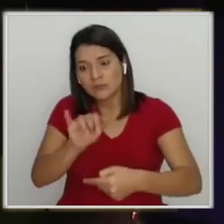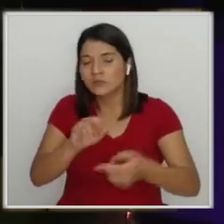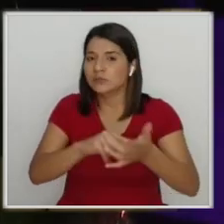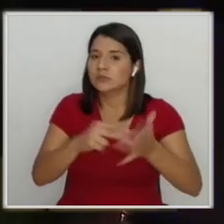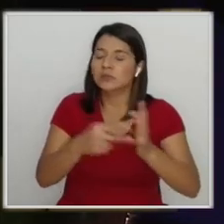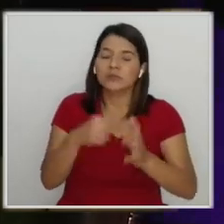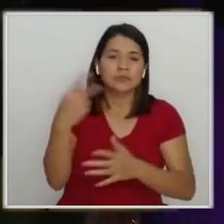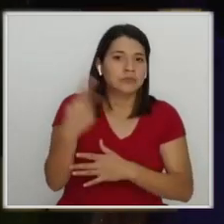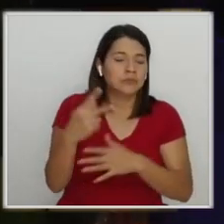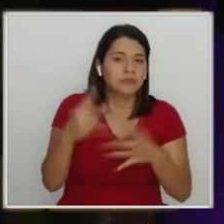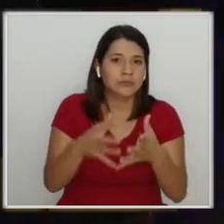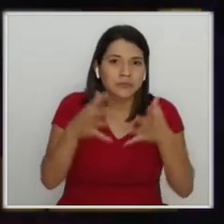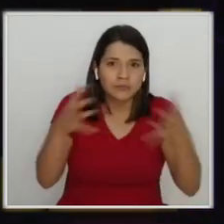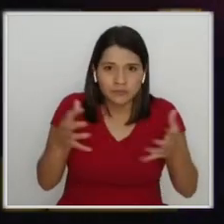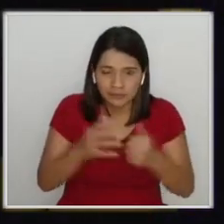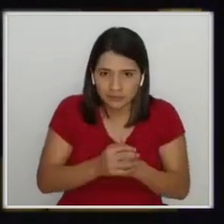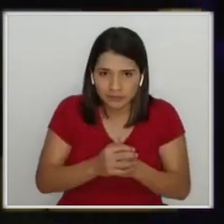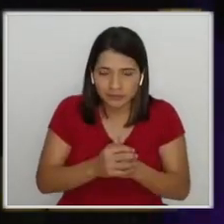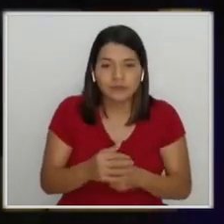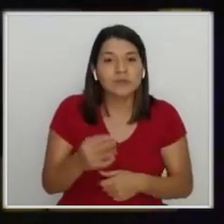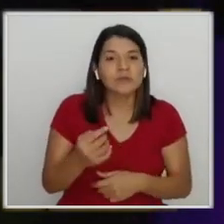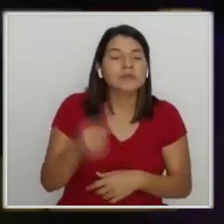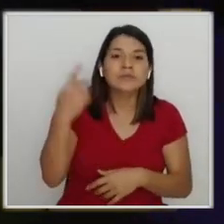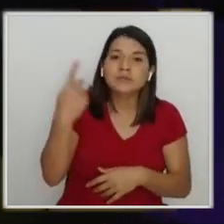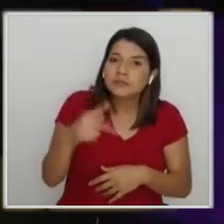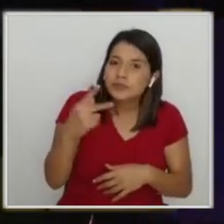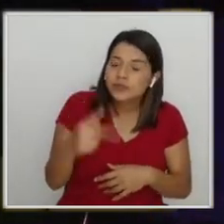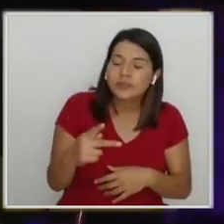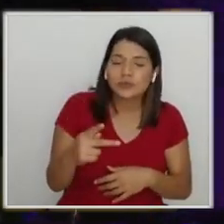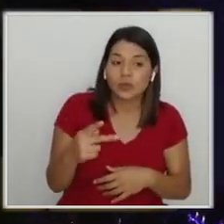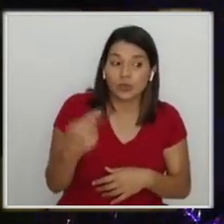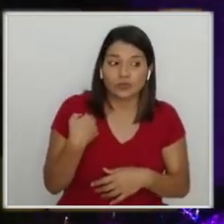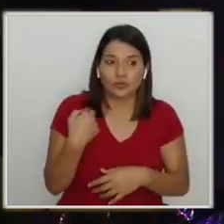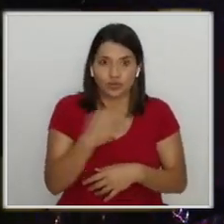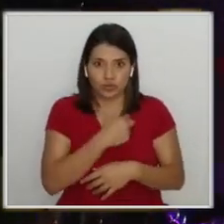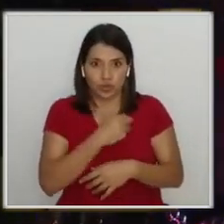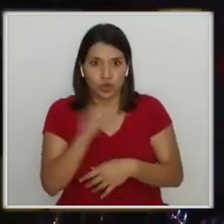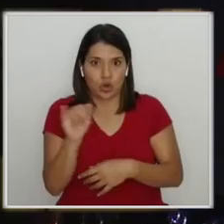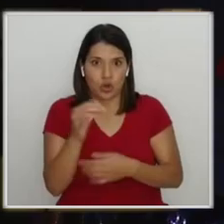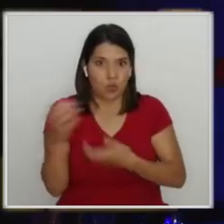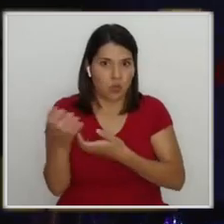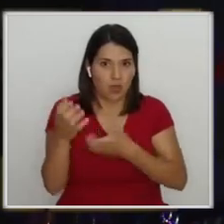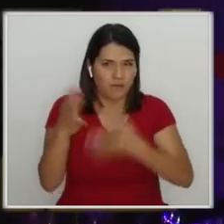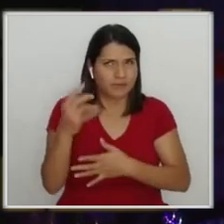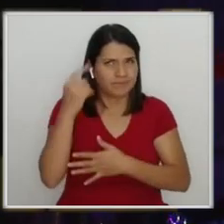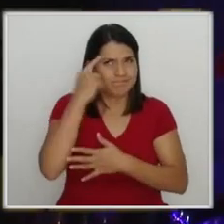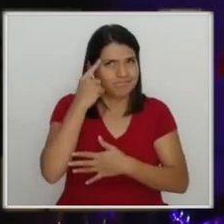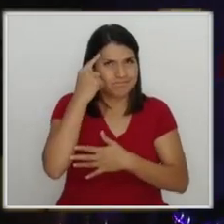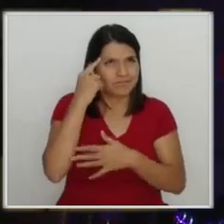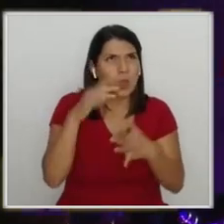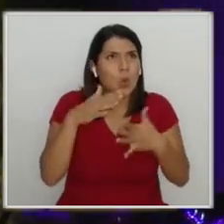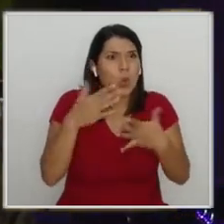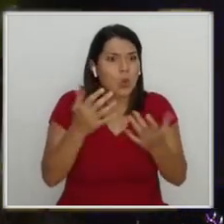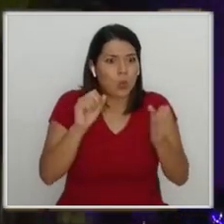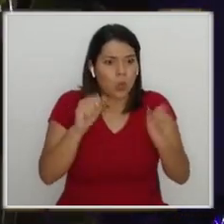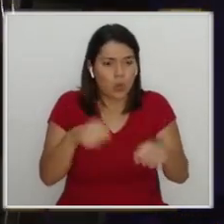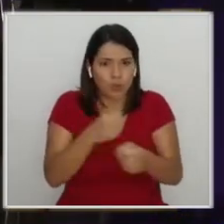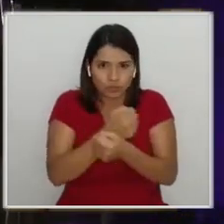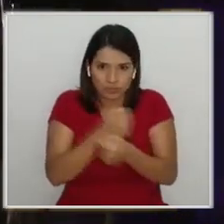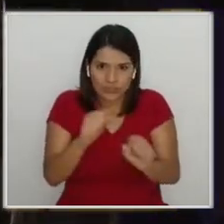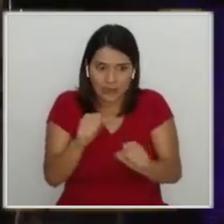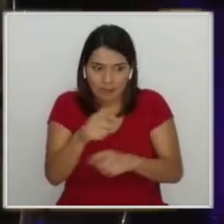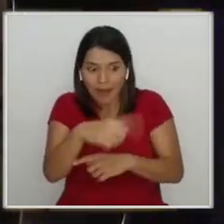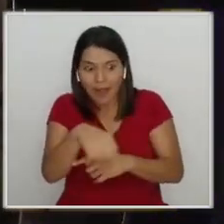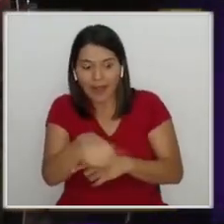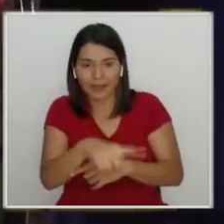un riesgo que nos ponía a pensar no solamente en cómo íbamos a rescatar a esas personas que necesitaban nuestra ayuda, que estaban en